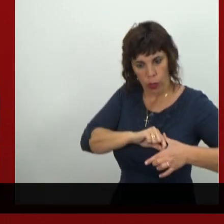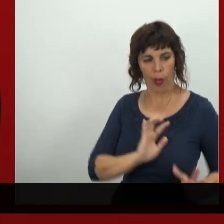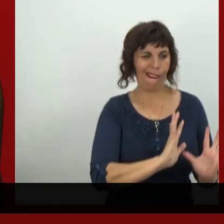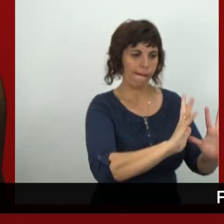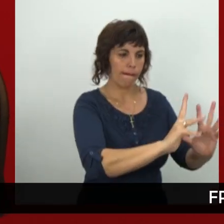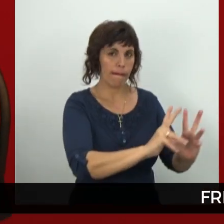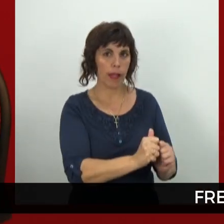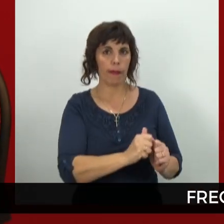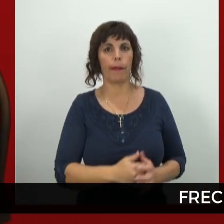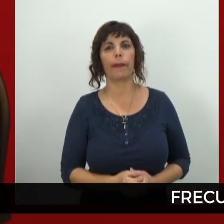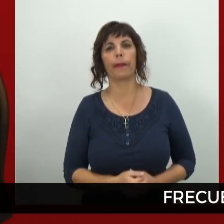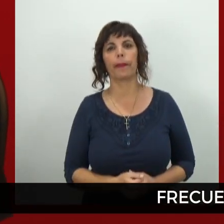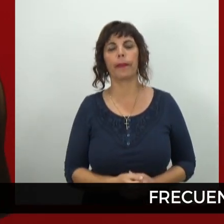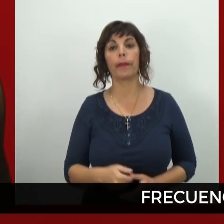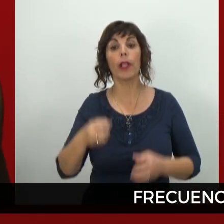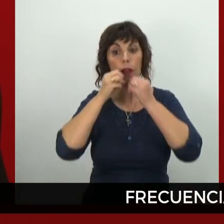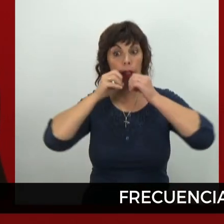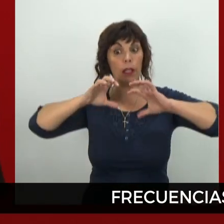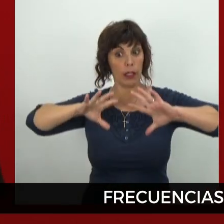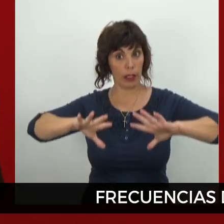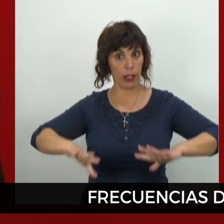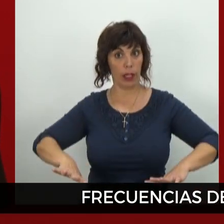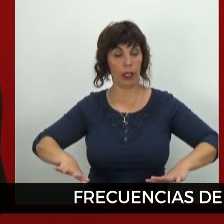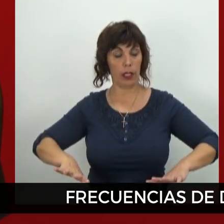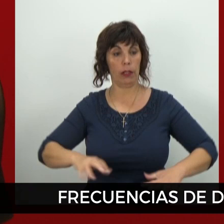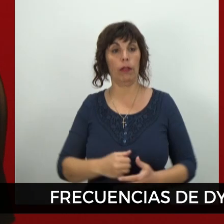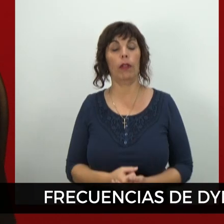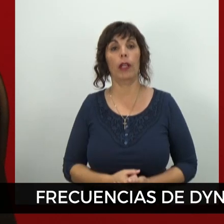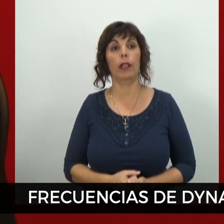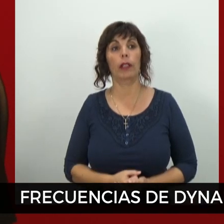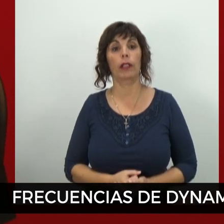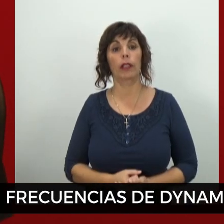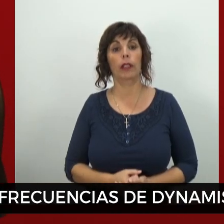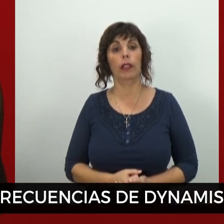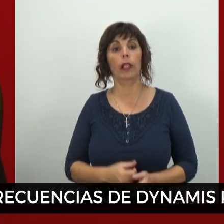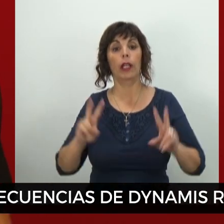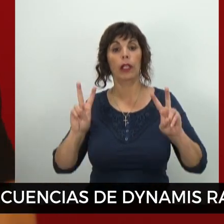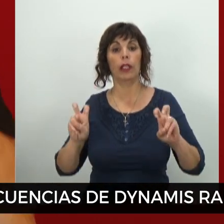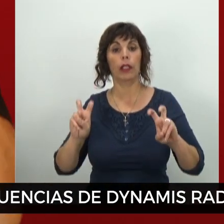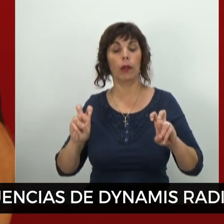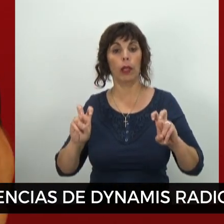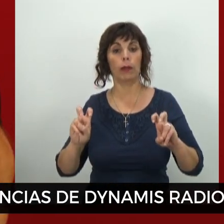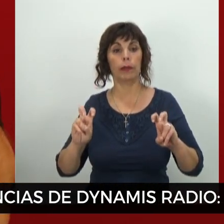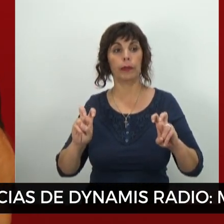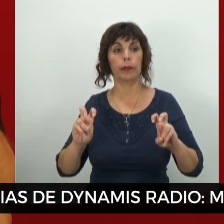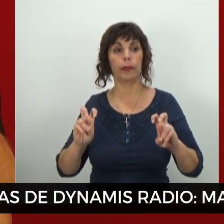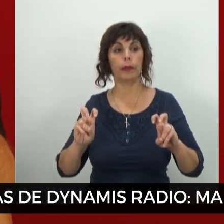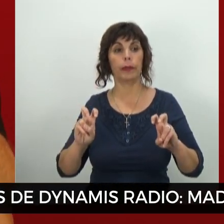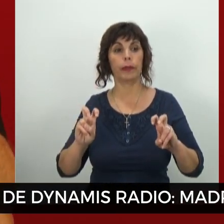En esta parábola tan famosa que conocemos como la parábola del